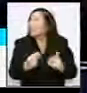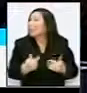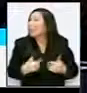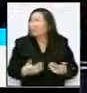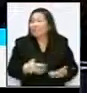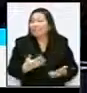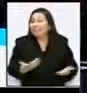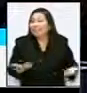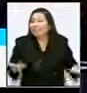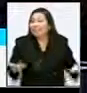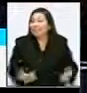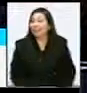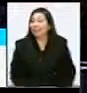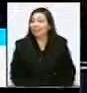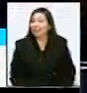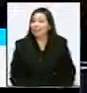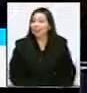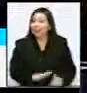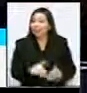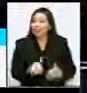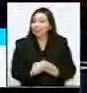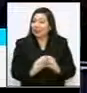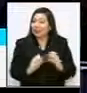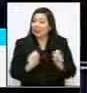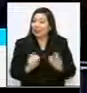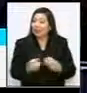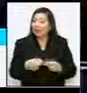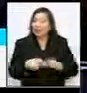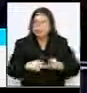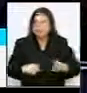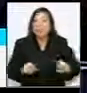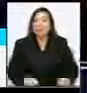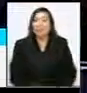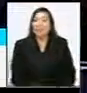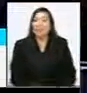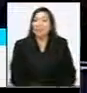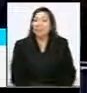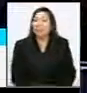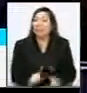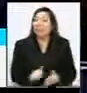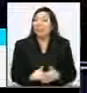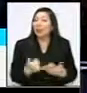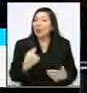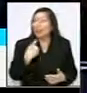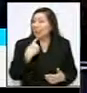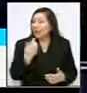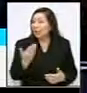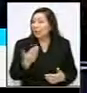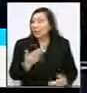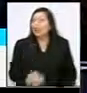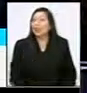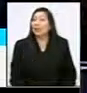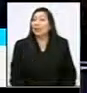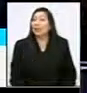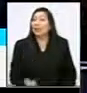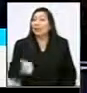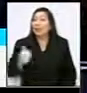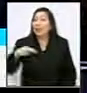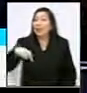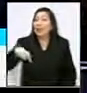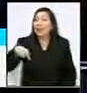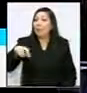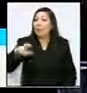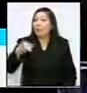sentido. Tiene sentido en el parlamentarismo, porque como ya bien lo ha dicho el doctor Amprimo, en